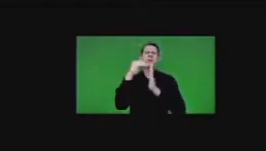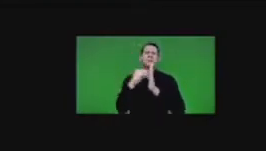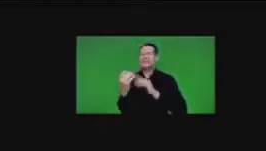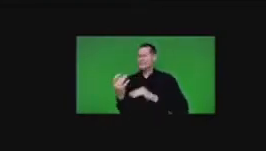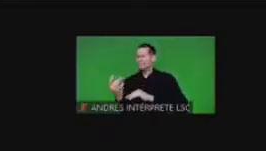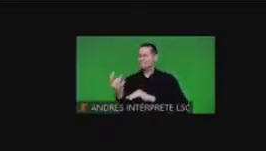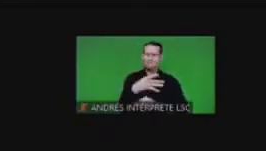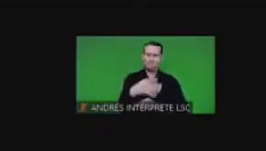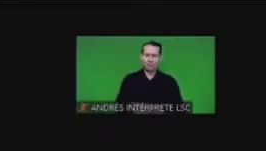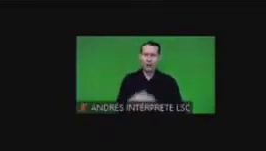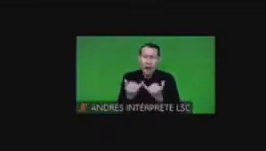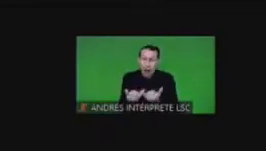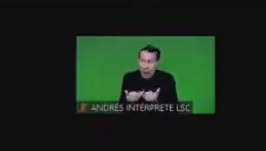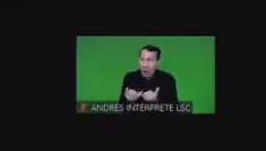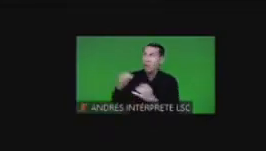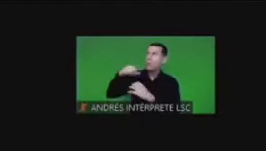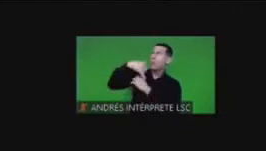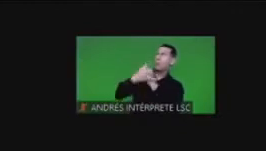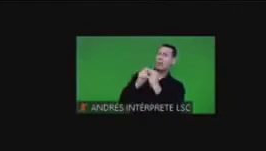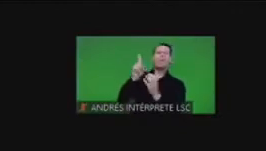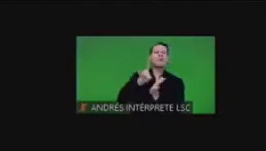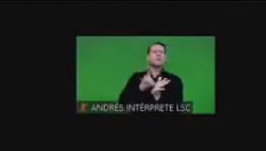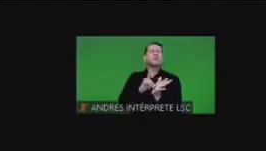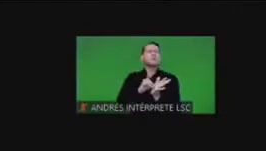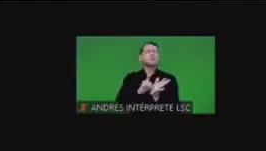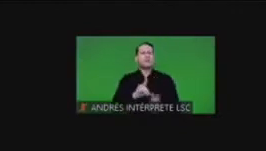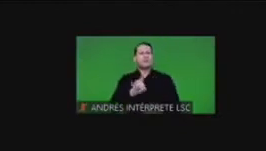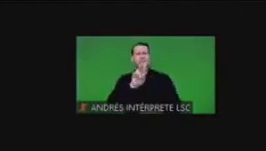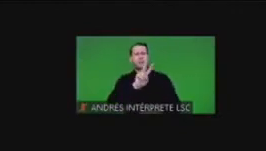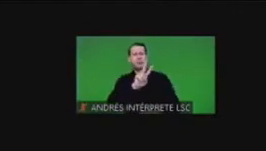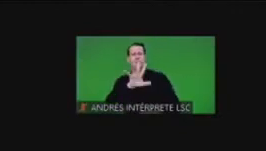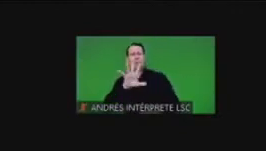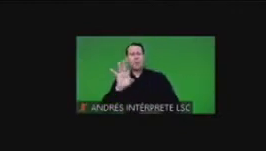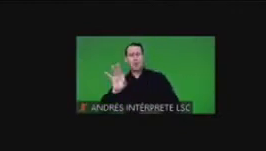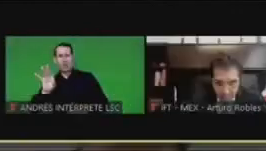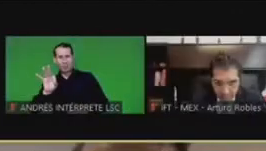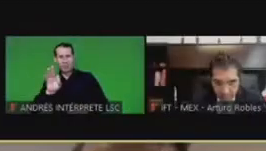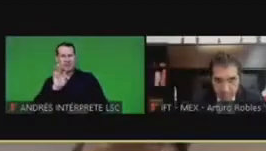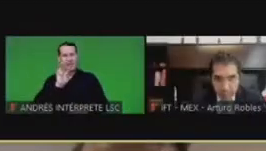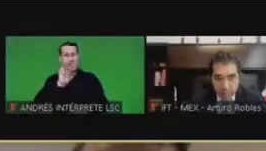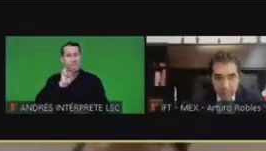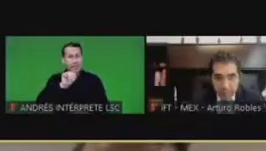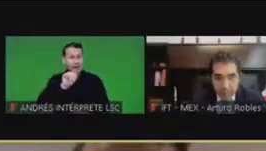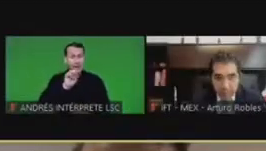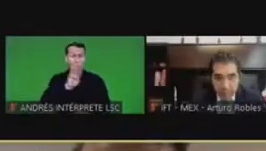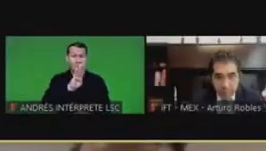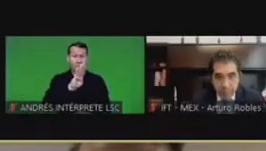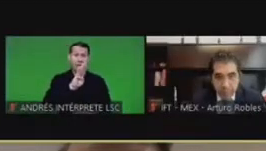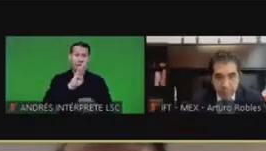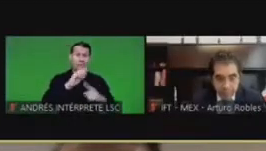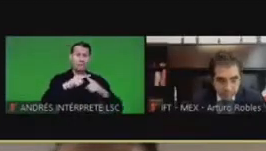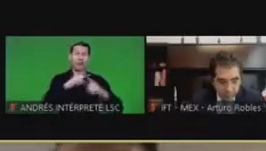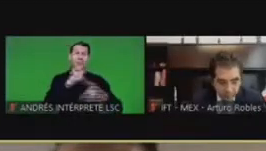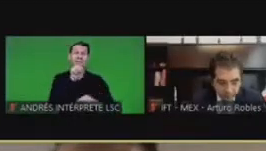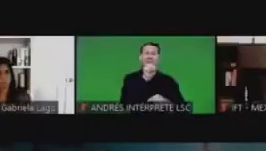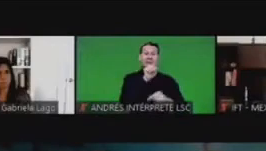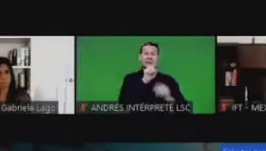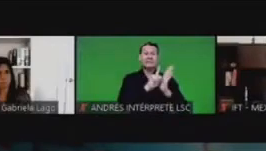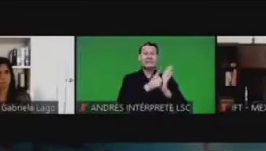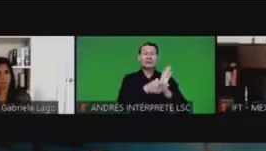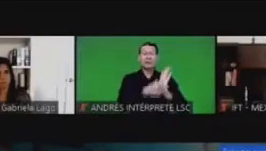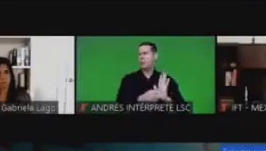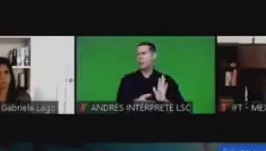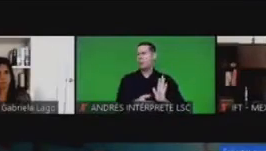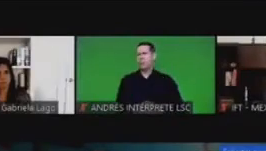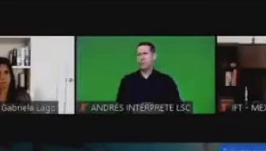es 250, alrededor de 250 gigabits por segundo con Viasat 2. Entonces, el Viasat 3